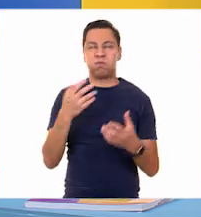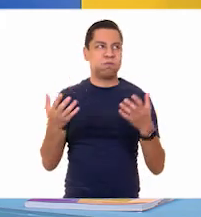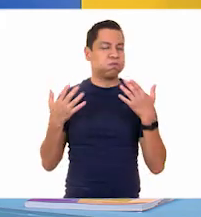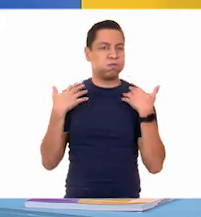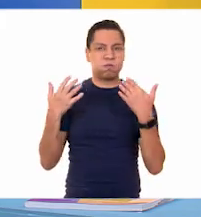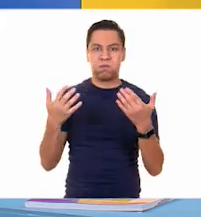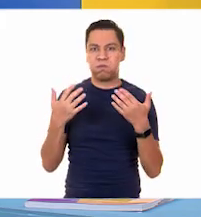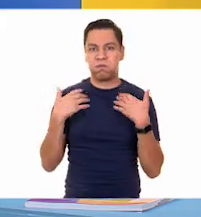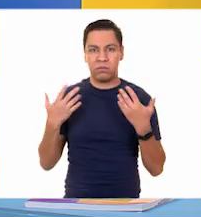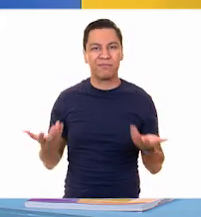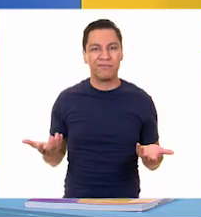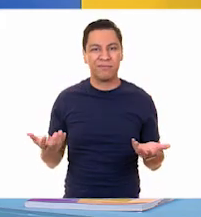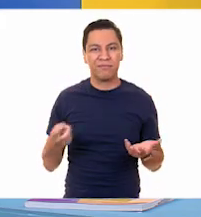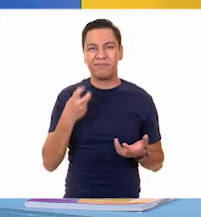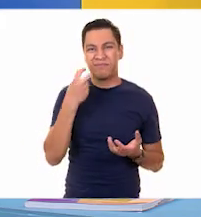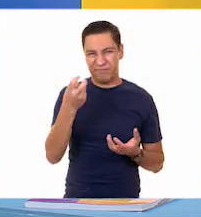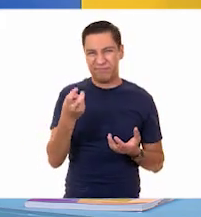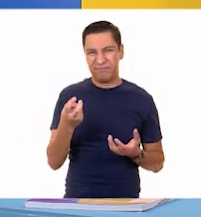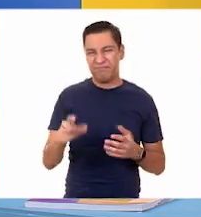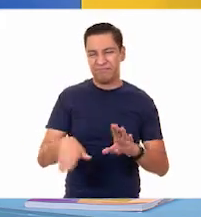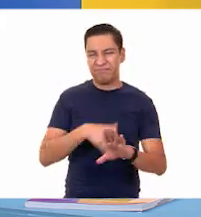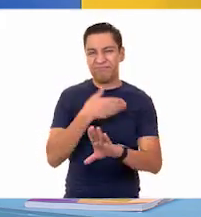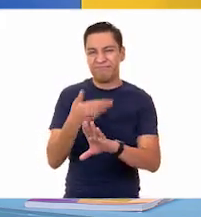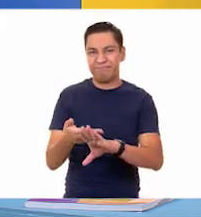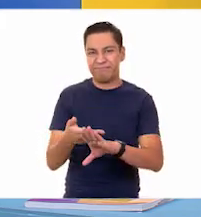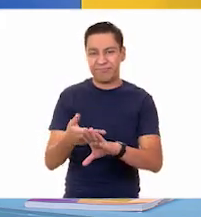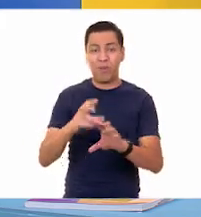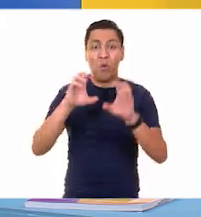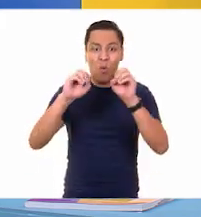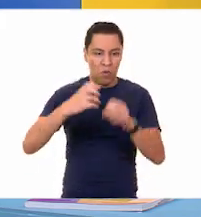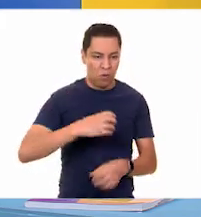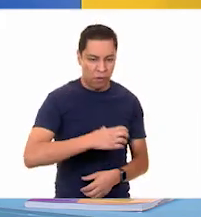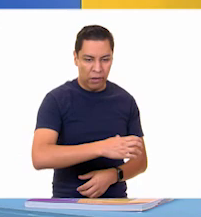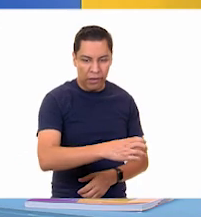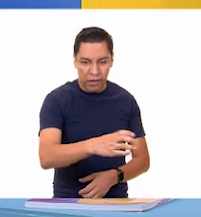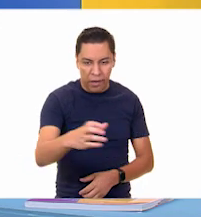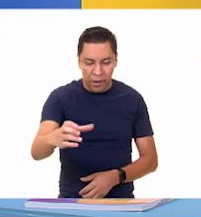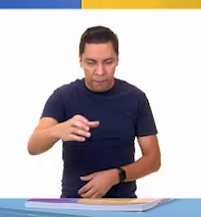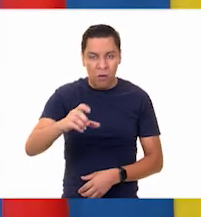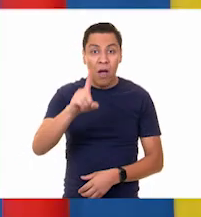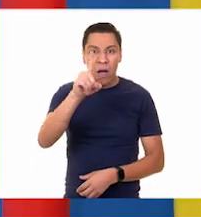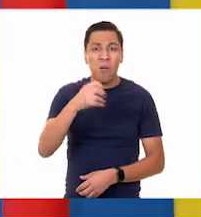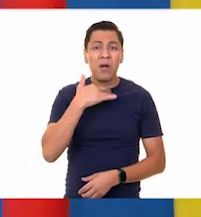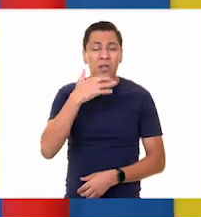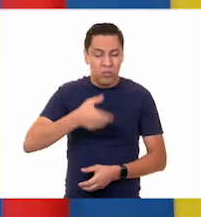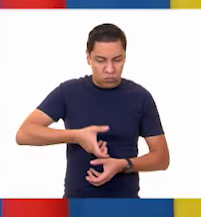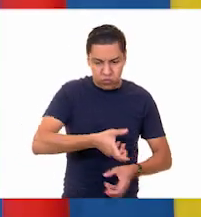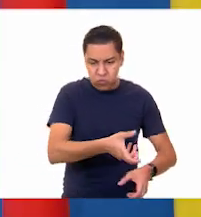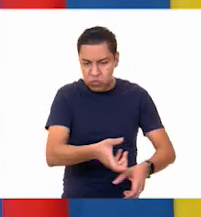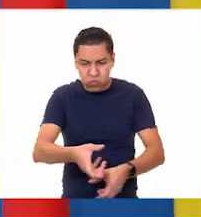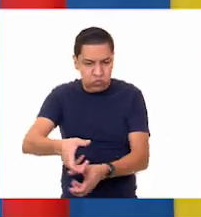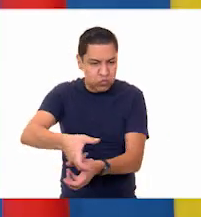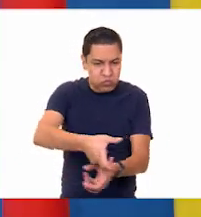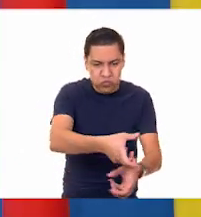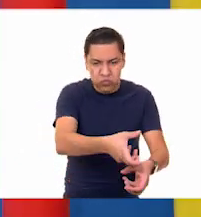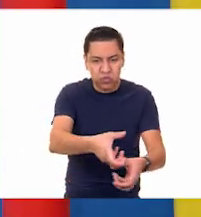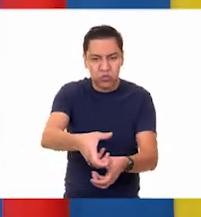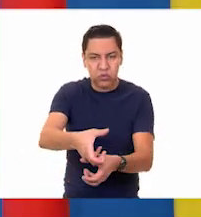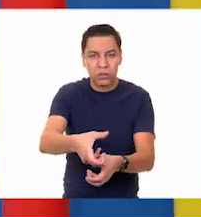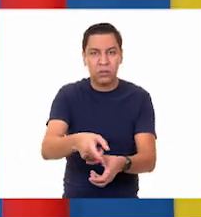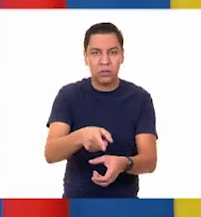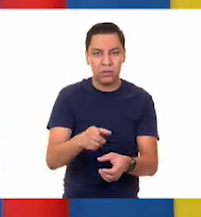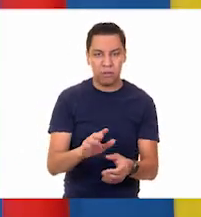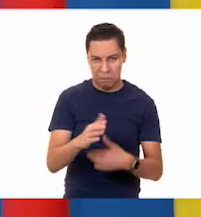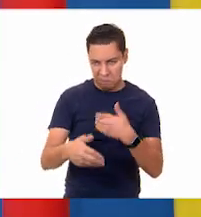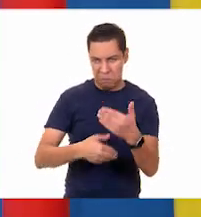tierras de cultivo, de crianza ganadera e incluso en zonas urbanizadas y residenciales. Maestra, esto que mencionas me recuerda